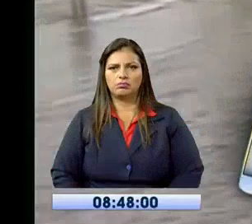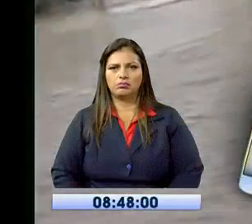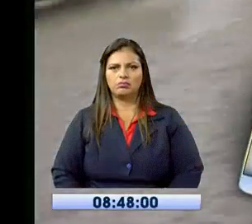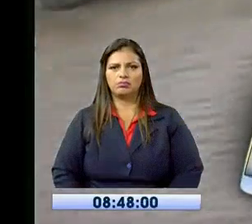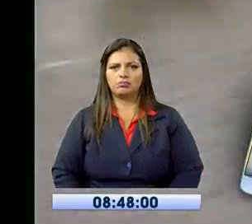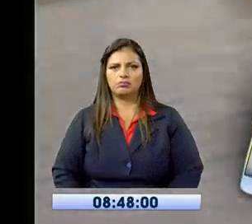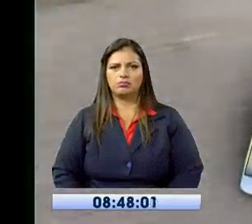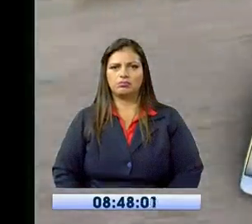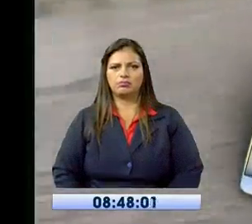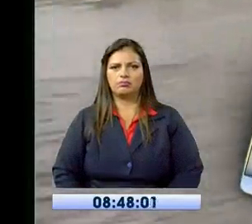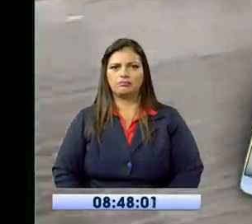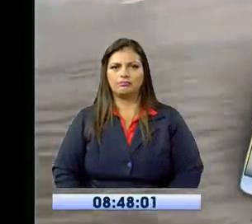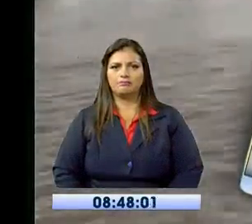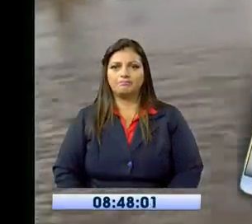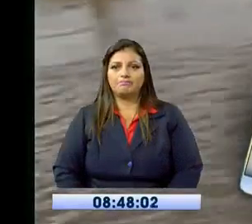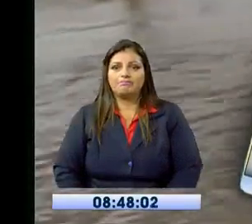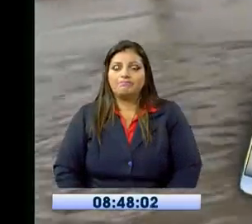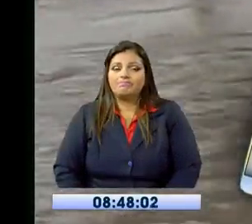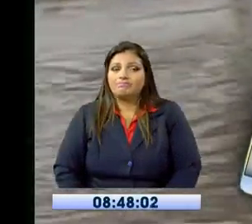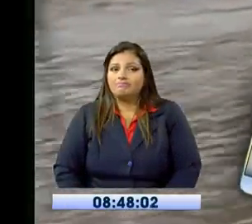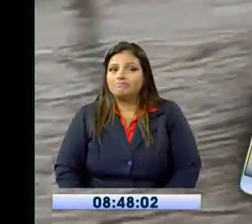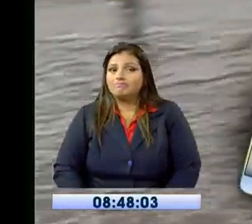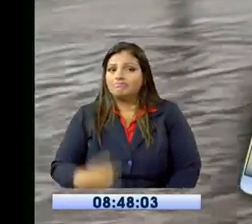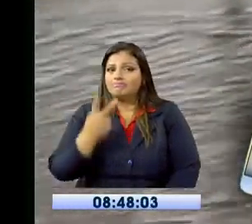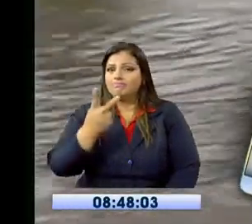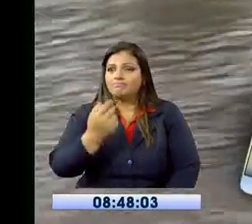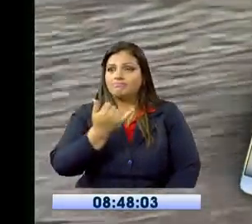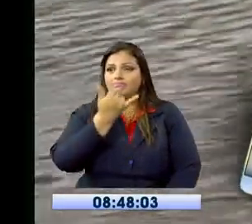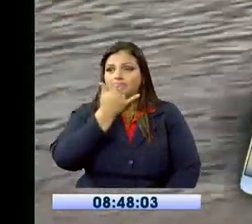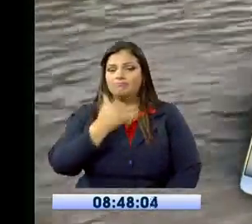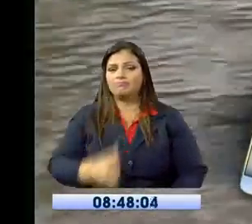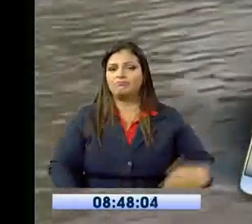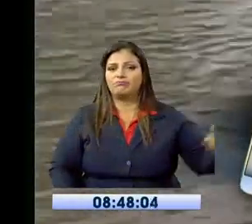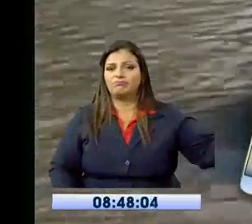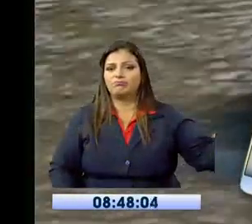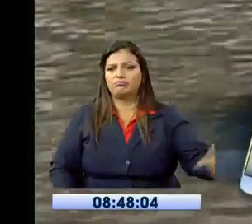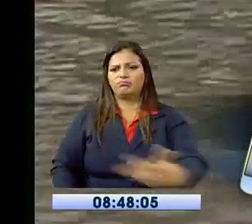Bueno, siempre hay esa gente, nunca pueden faltar, ¿no?